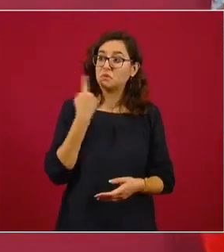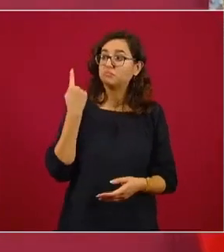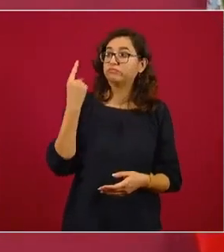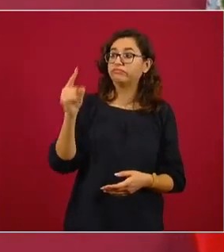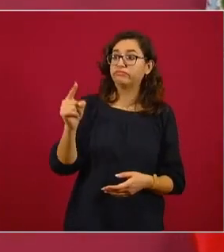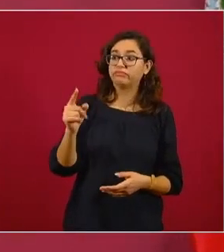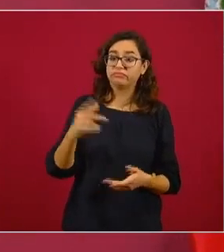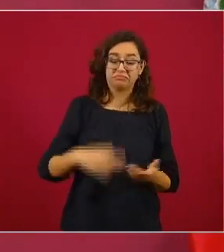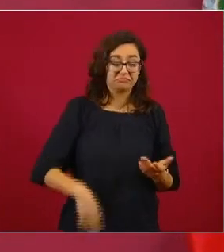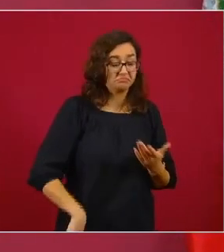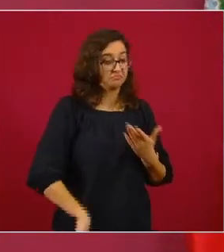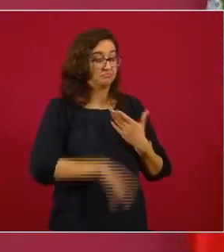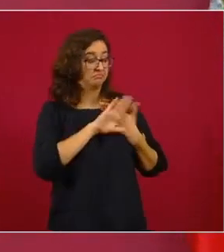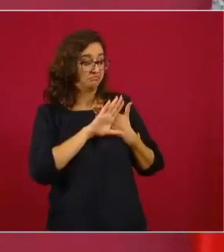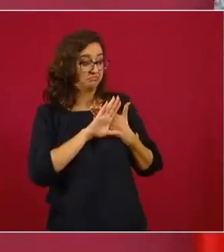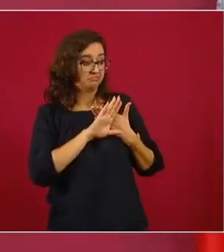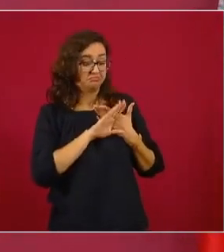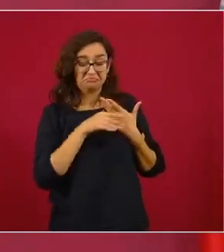eso,